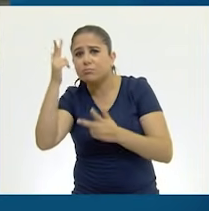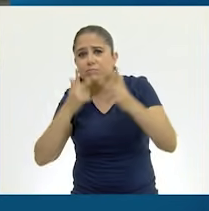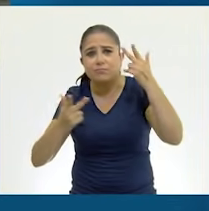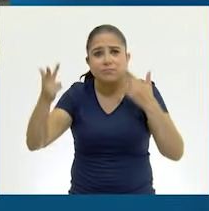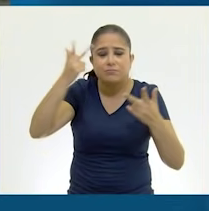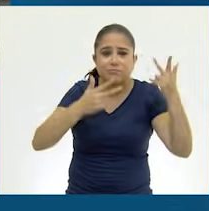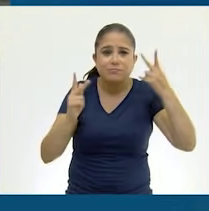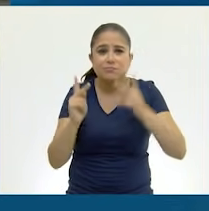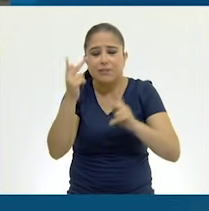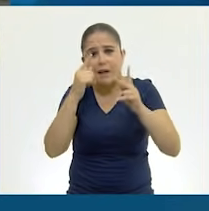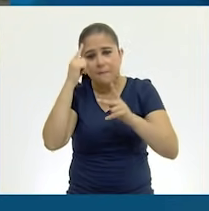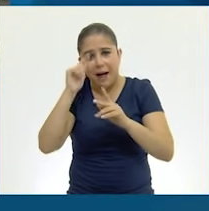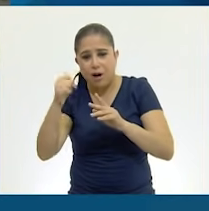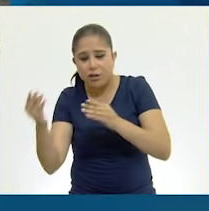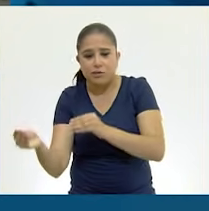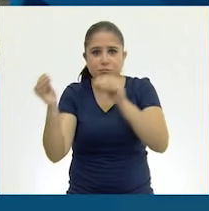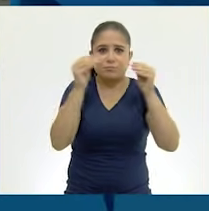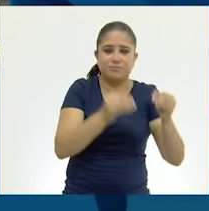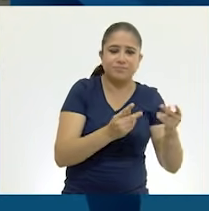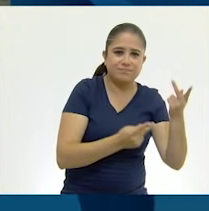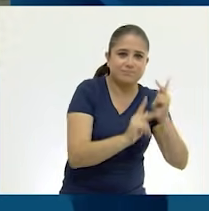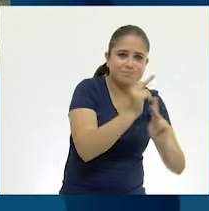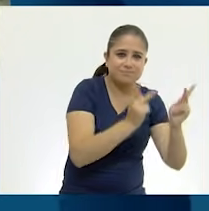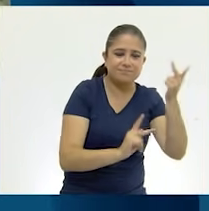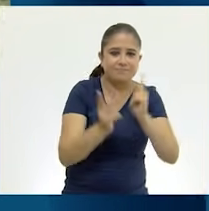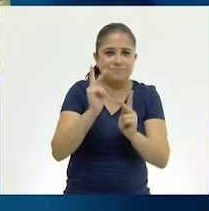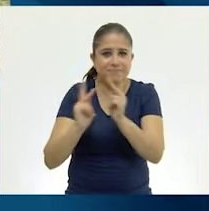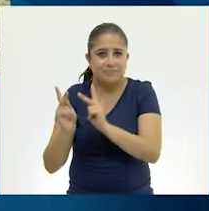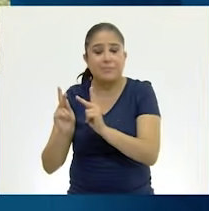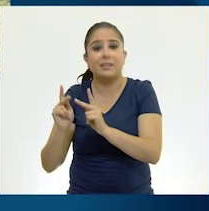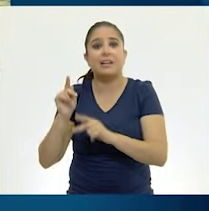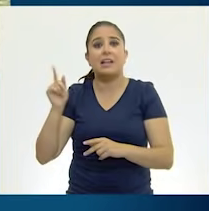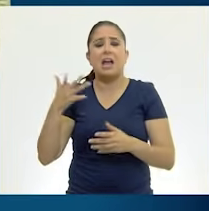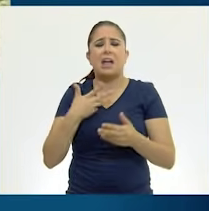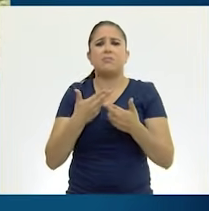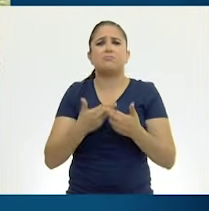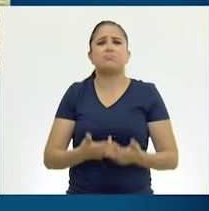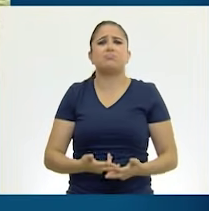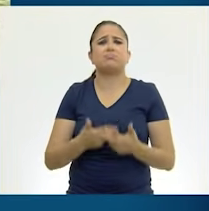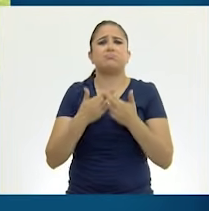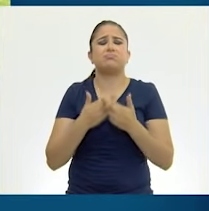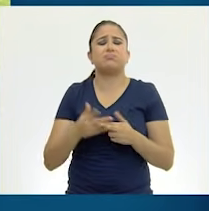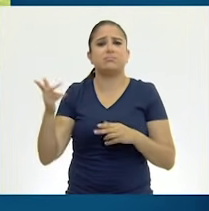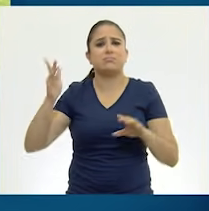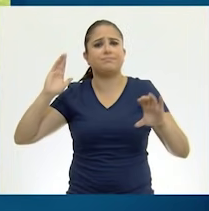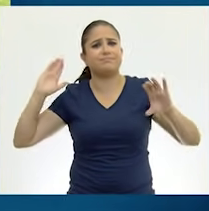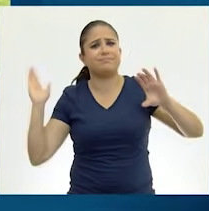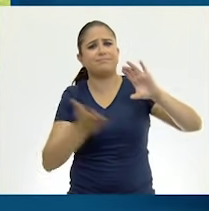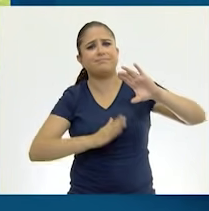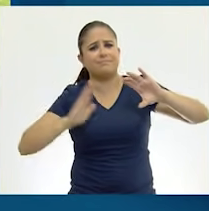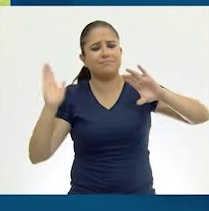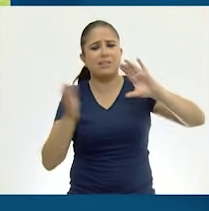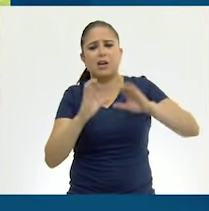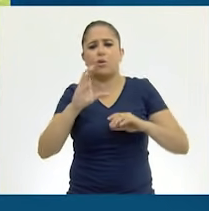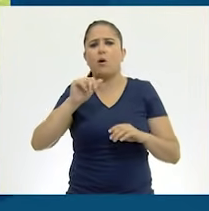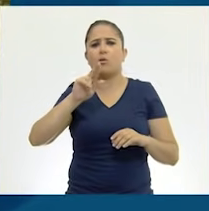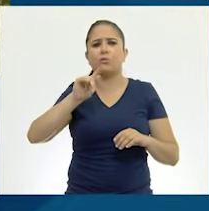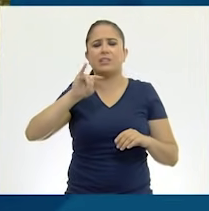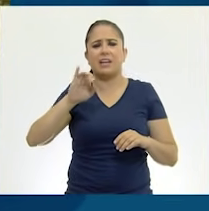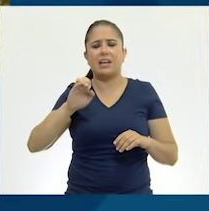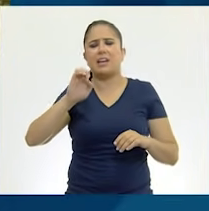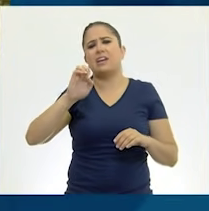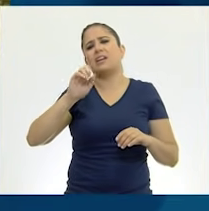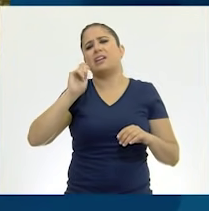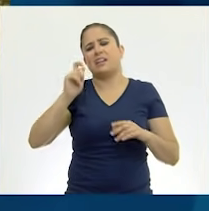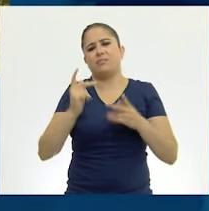nuevo para acercar otras tierras. Aquí están cortando ramas de cuacuite, que se dice